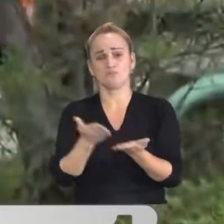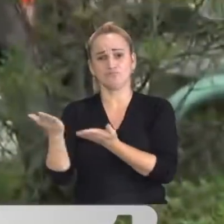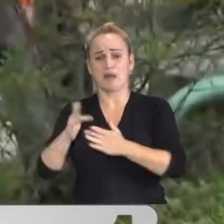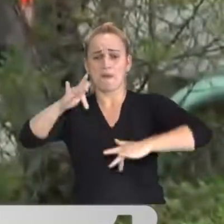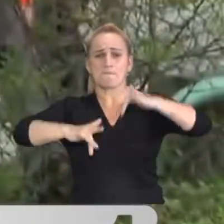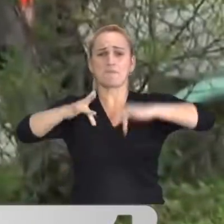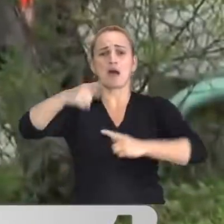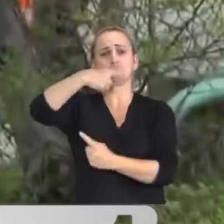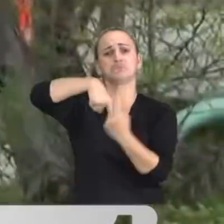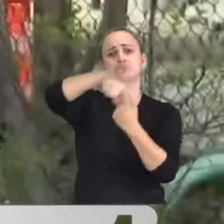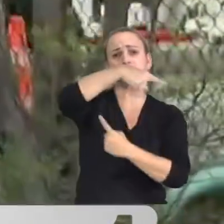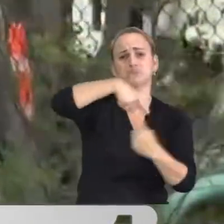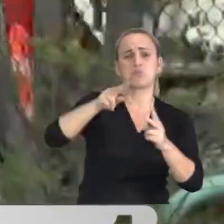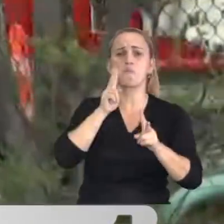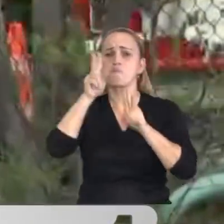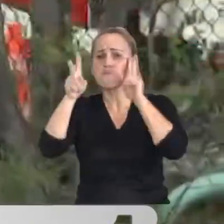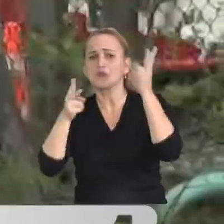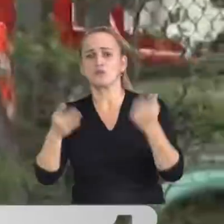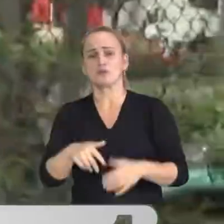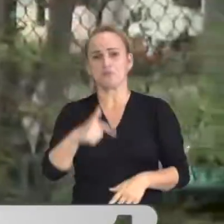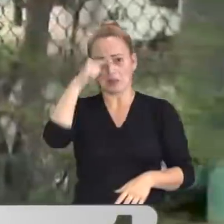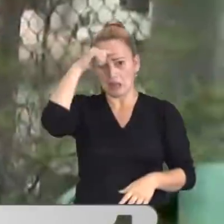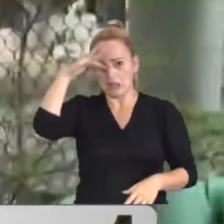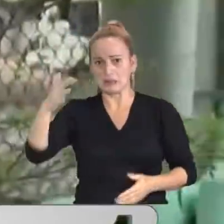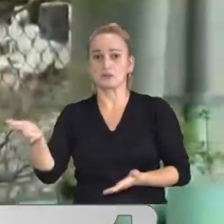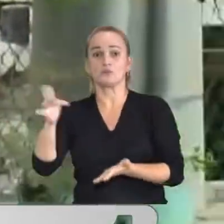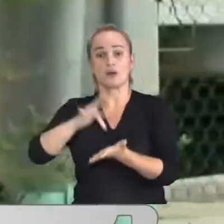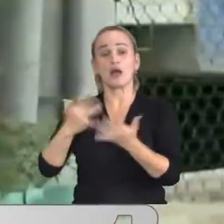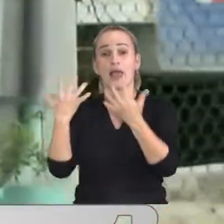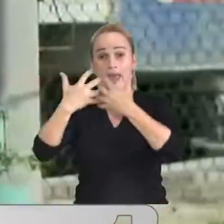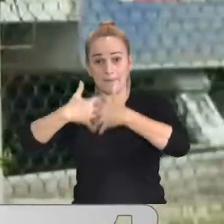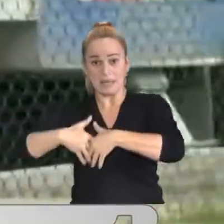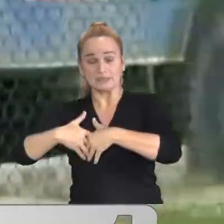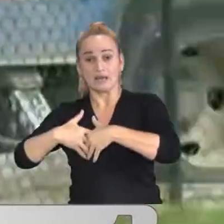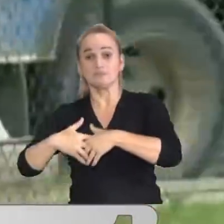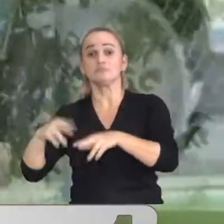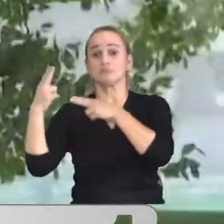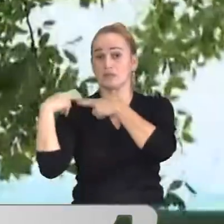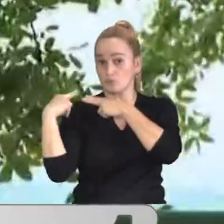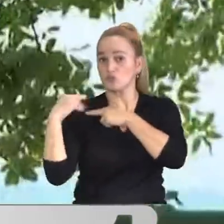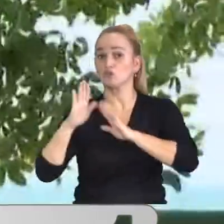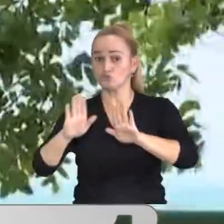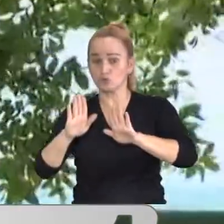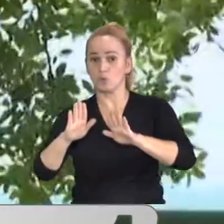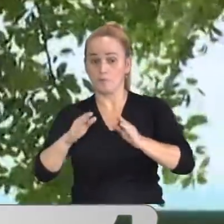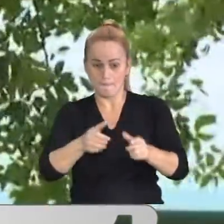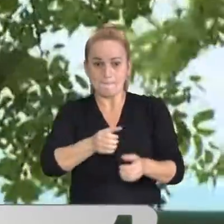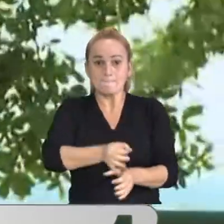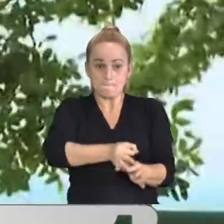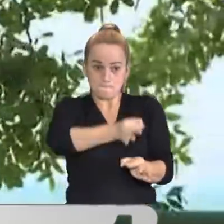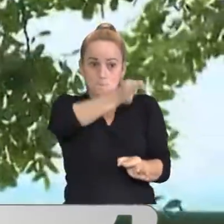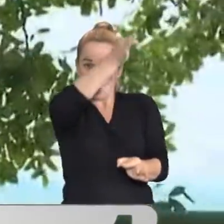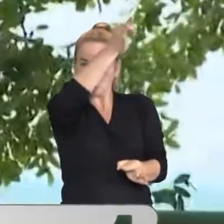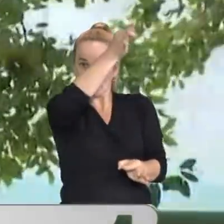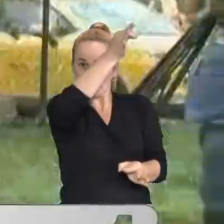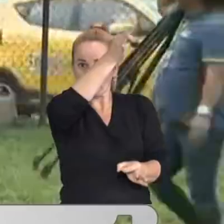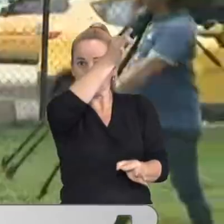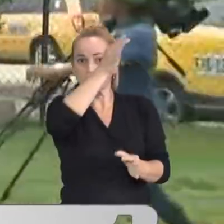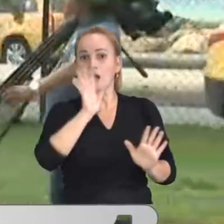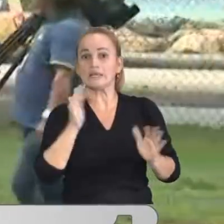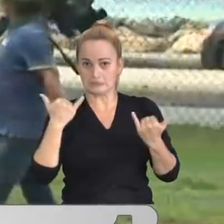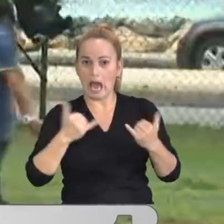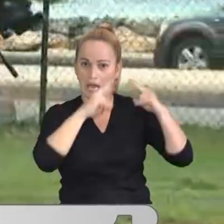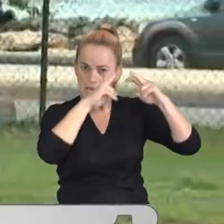por turistas y cartageneros. Entre tanto, la empresa encargada de este poste manifestó que se encuentra en toda